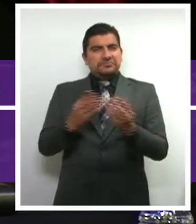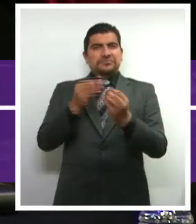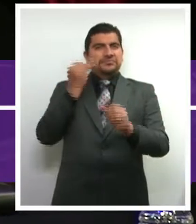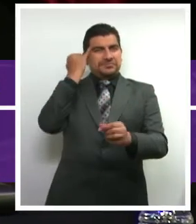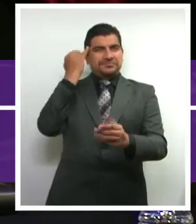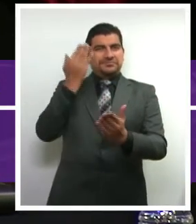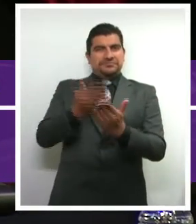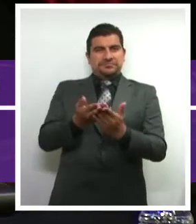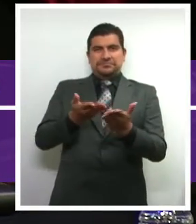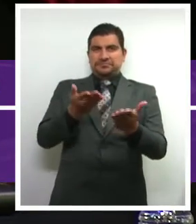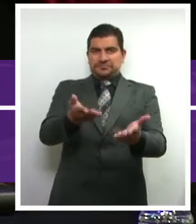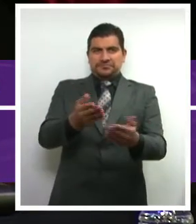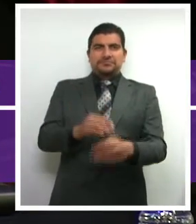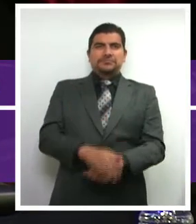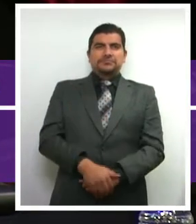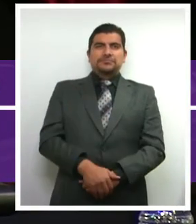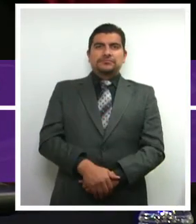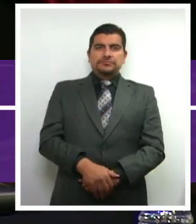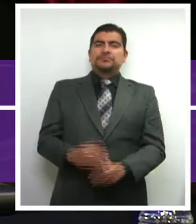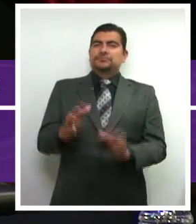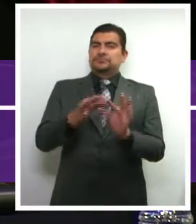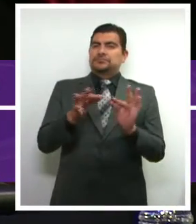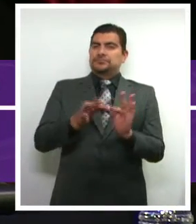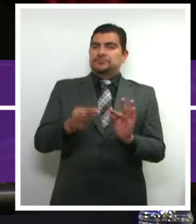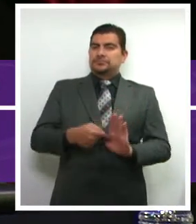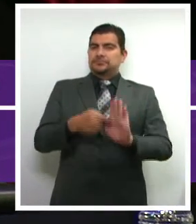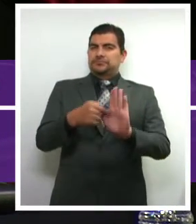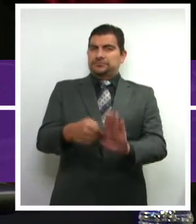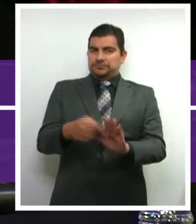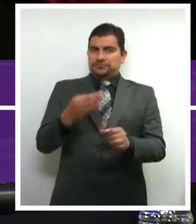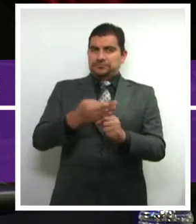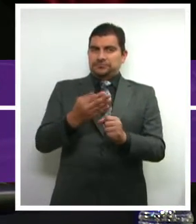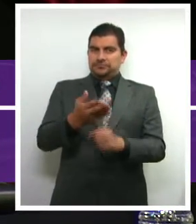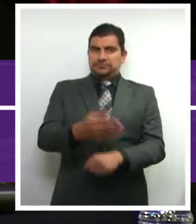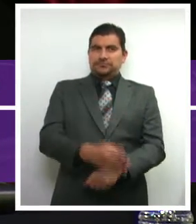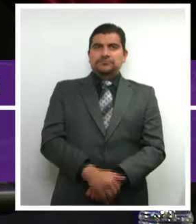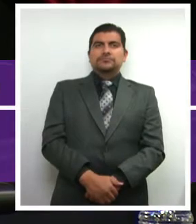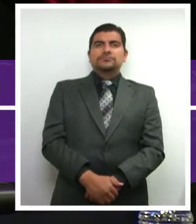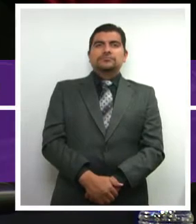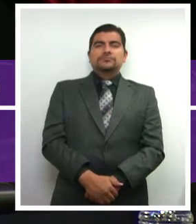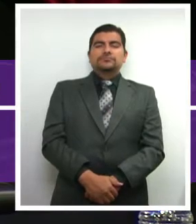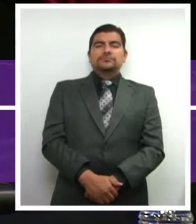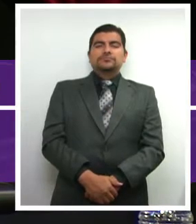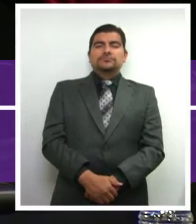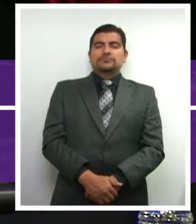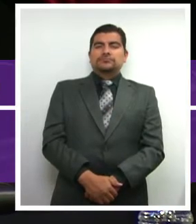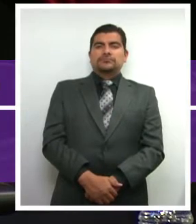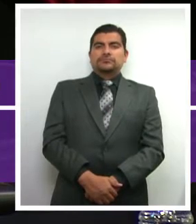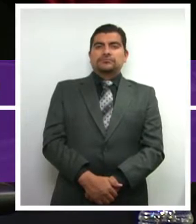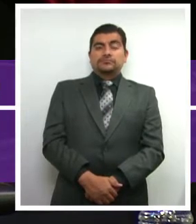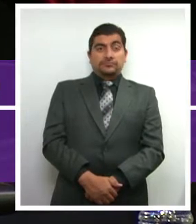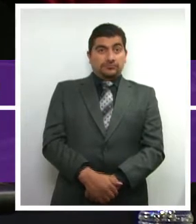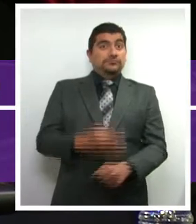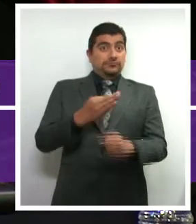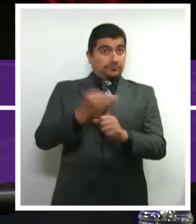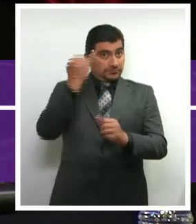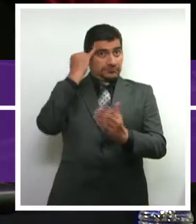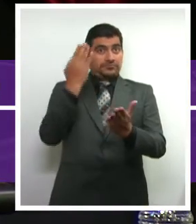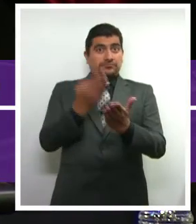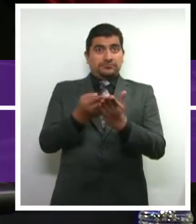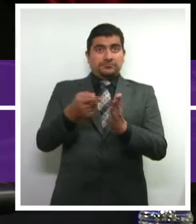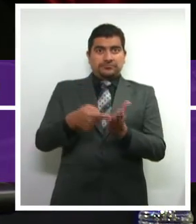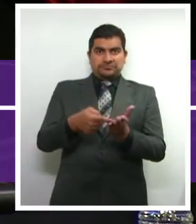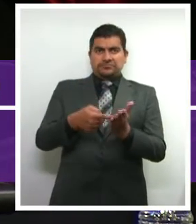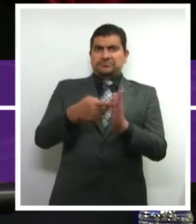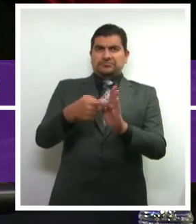que explicaré a partir de este momento. Esta iniciativa que presento en nombre